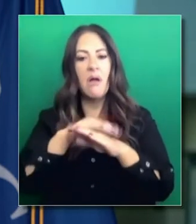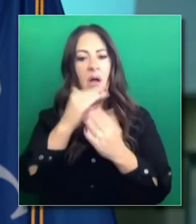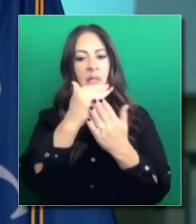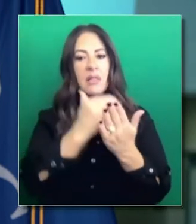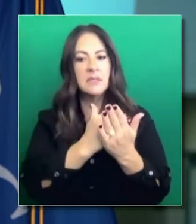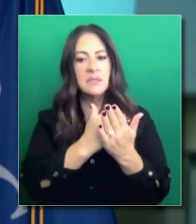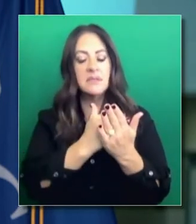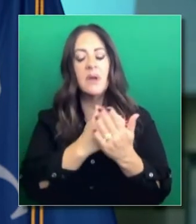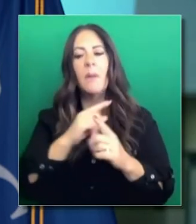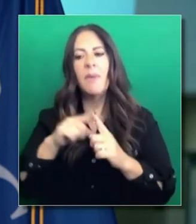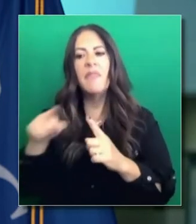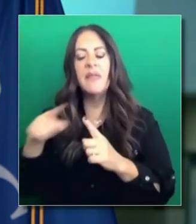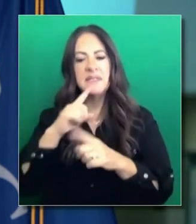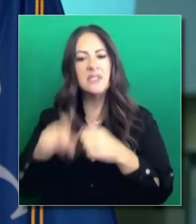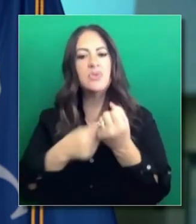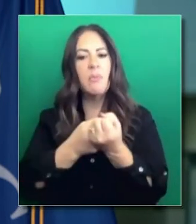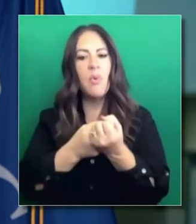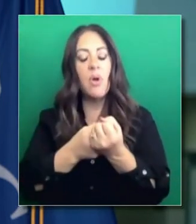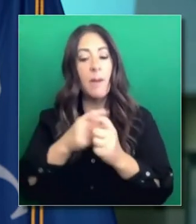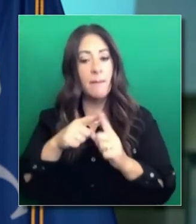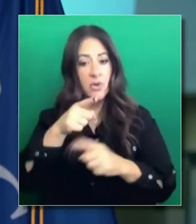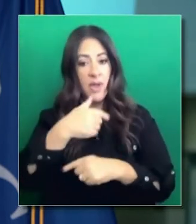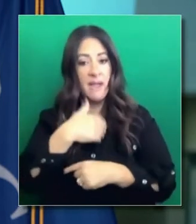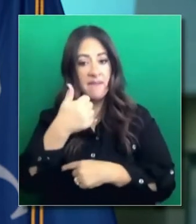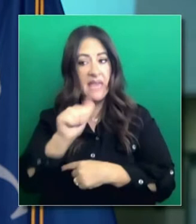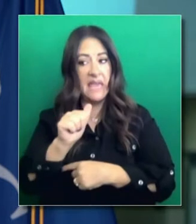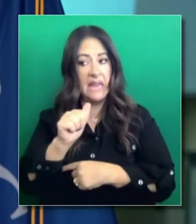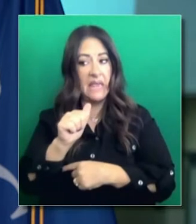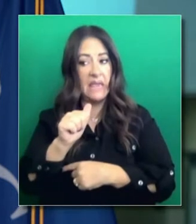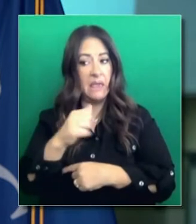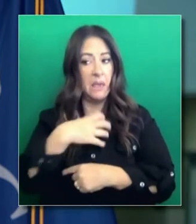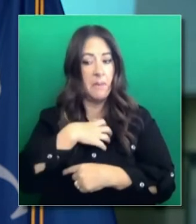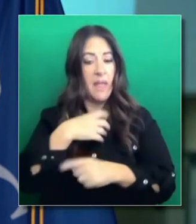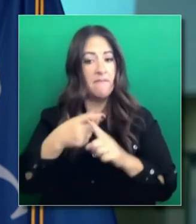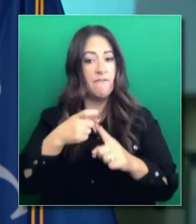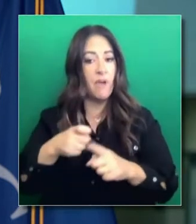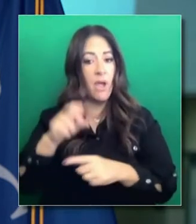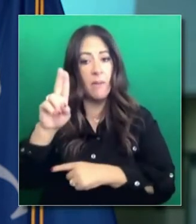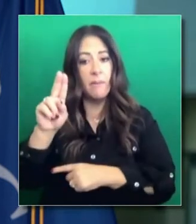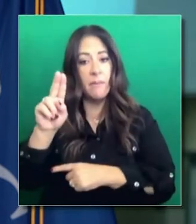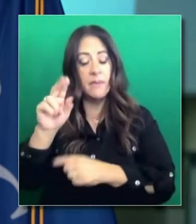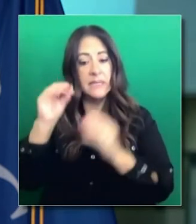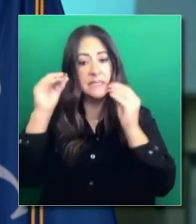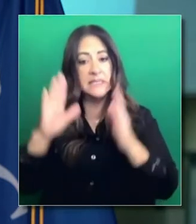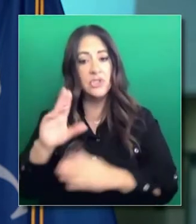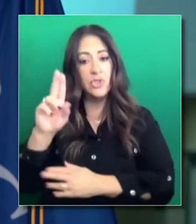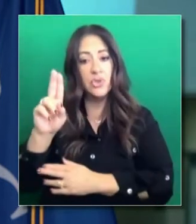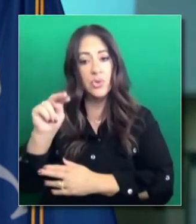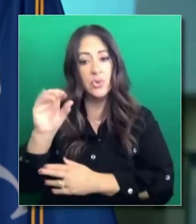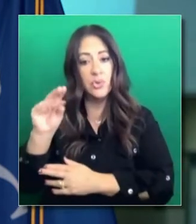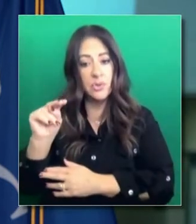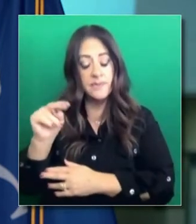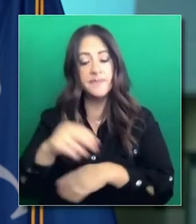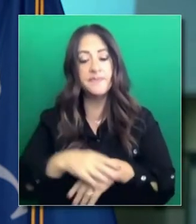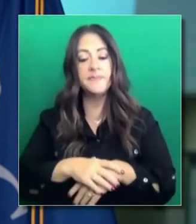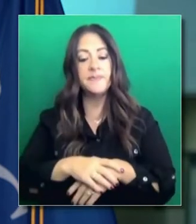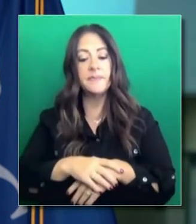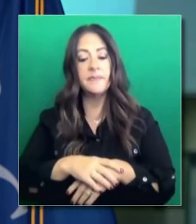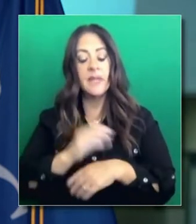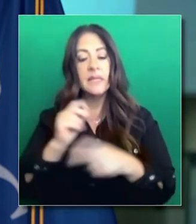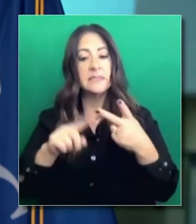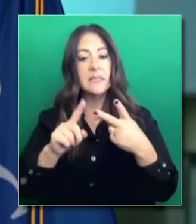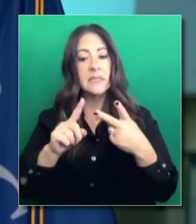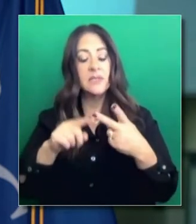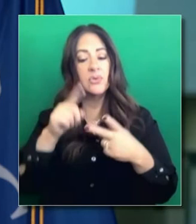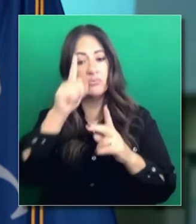no forman parte de esas listas de apoyo. ¿Qué reacción tiene usted ante eso? ¿Qué nos puede decir? Y en segundo lugar,